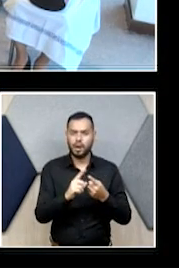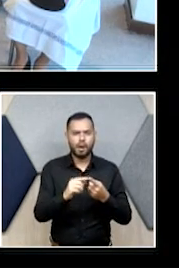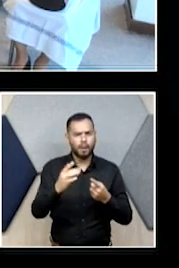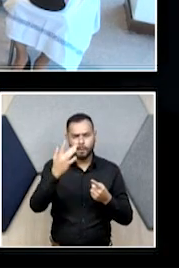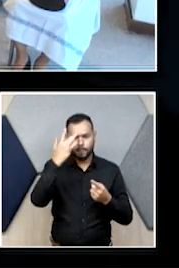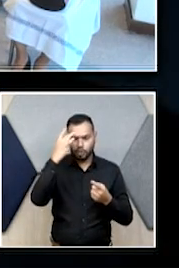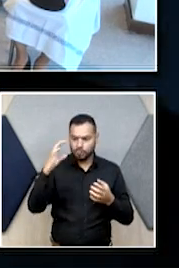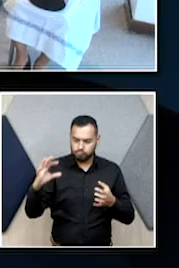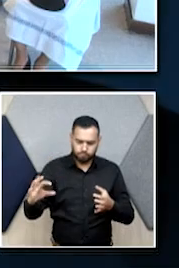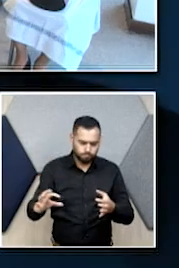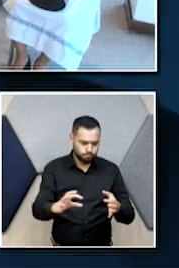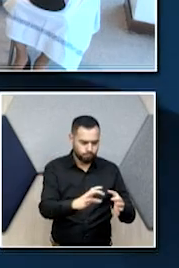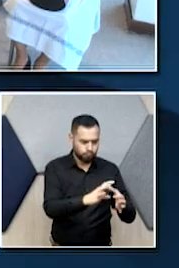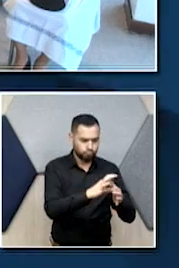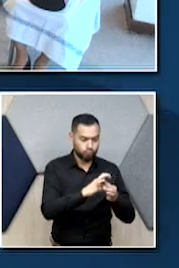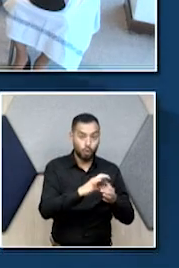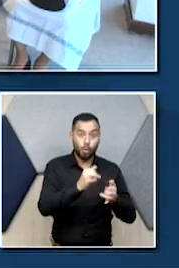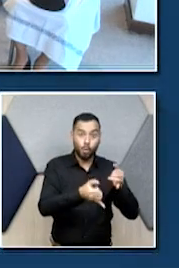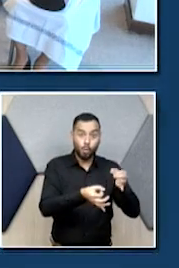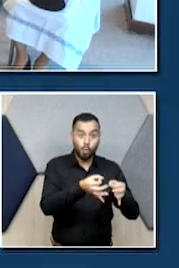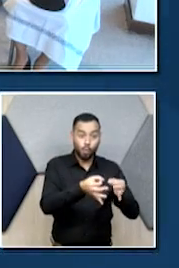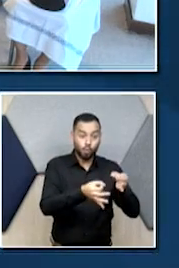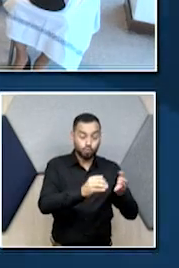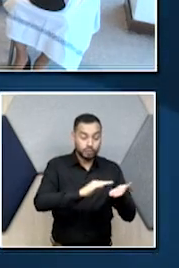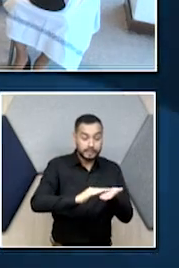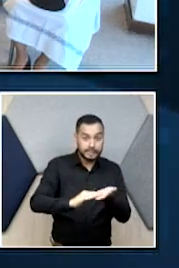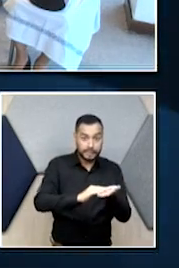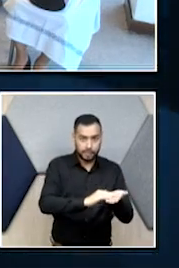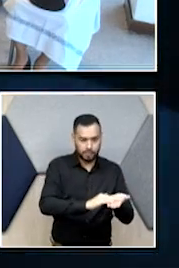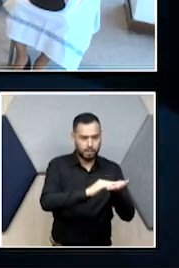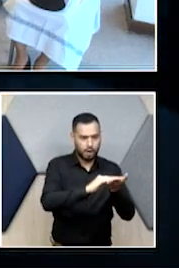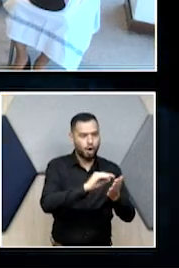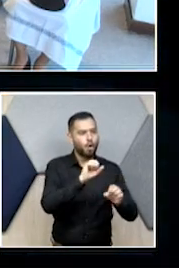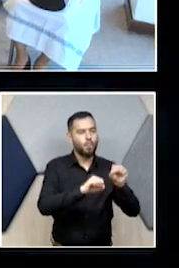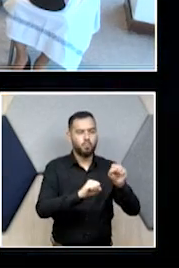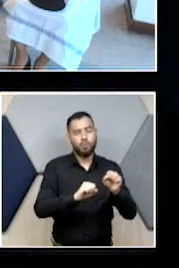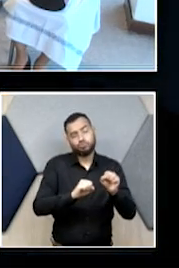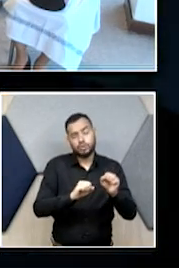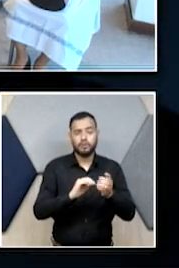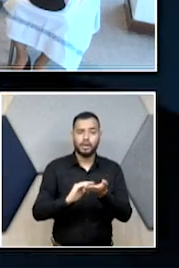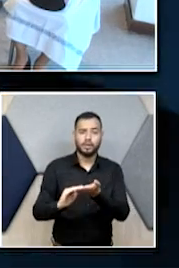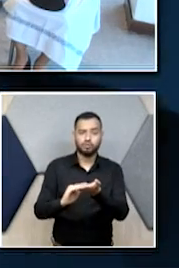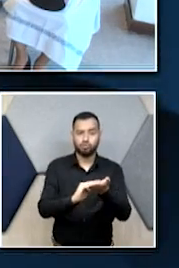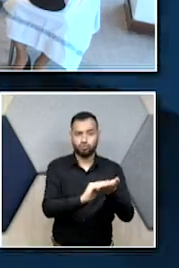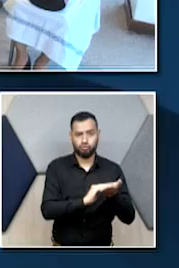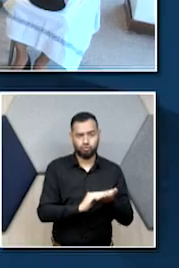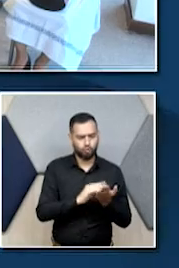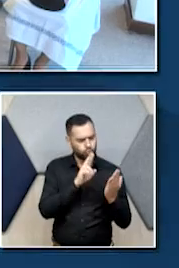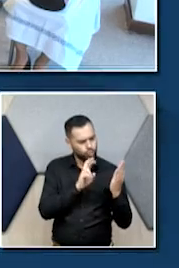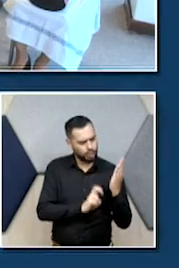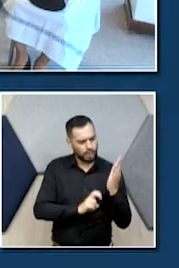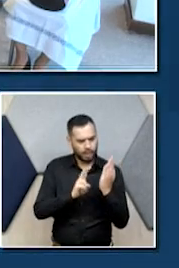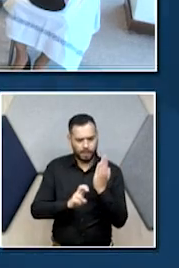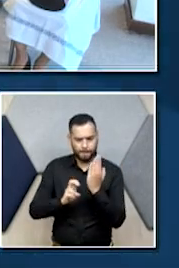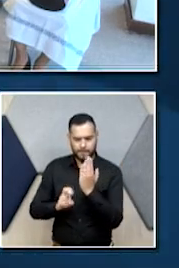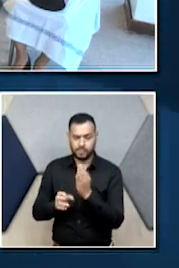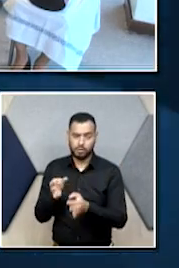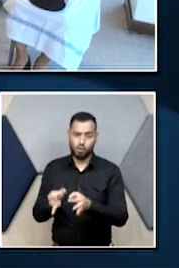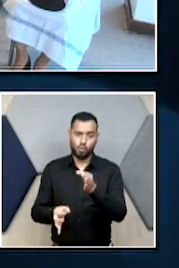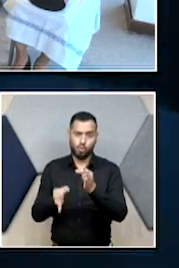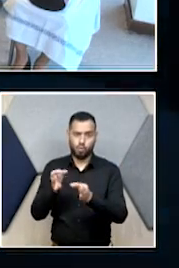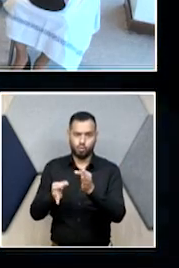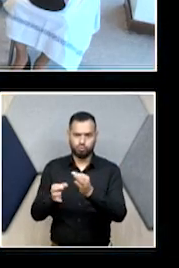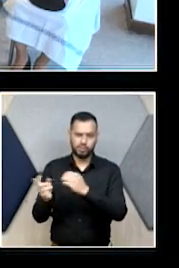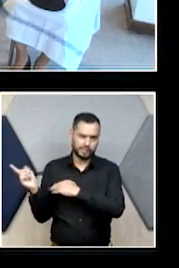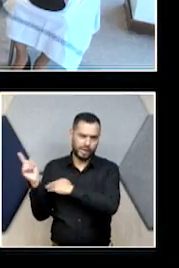justicia restaurativa como una posible solución a las investigaciones de la justicia penal